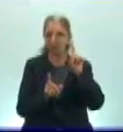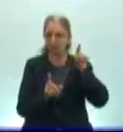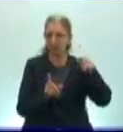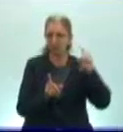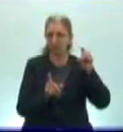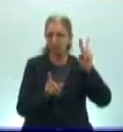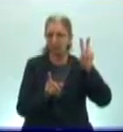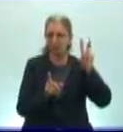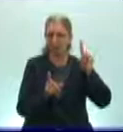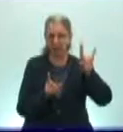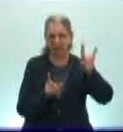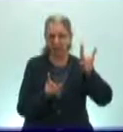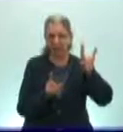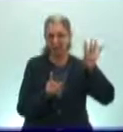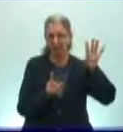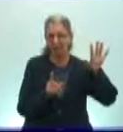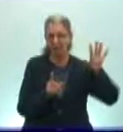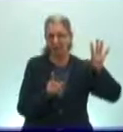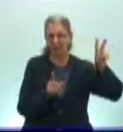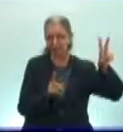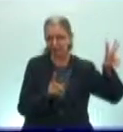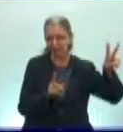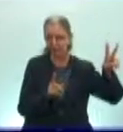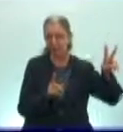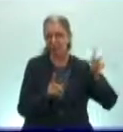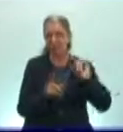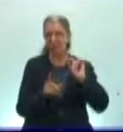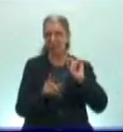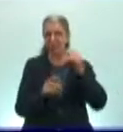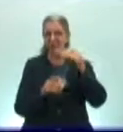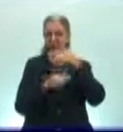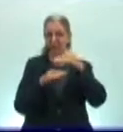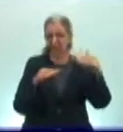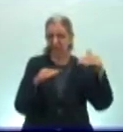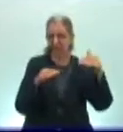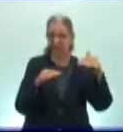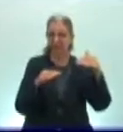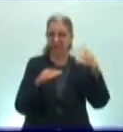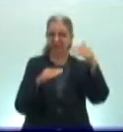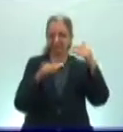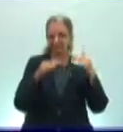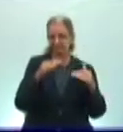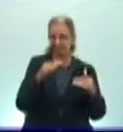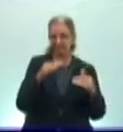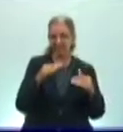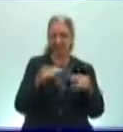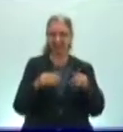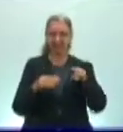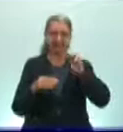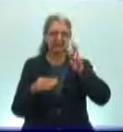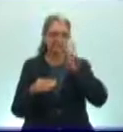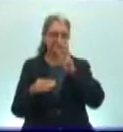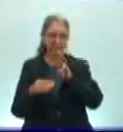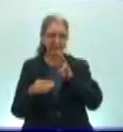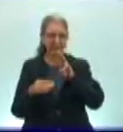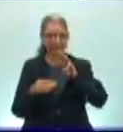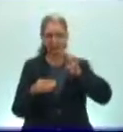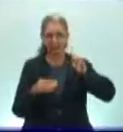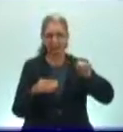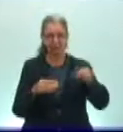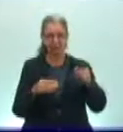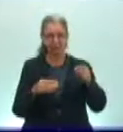Vamos a dividir esta longitud entre el diámetro y vamos entonces a obtener el